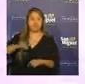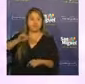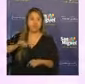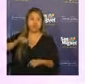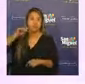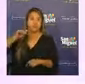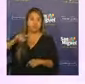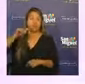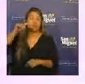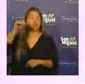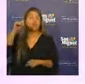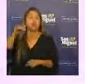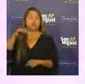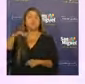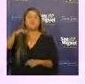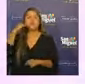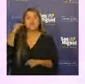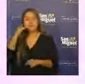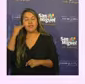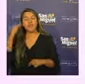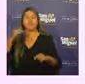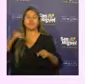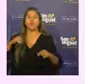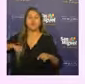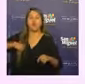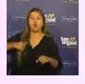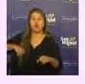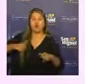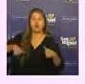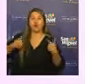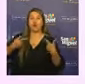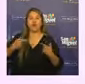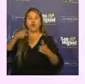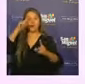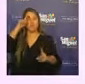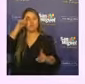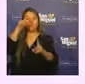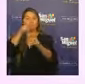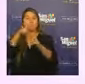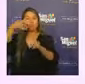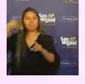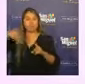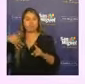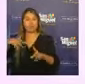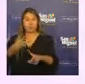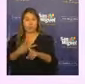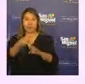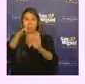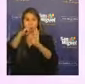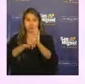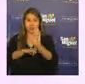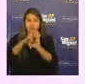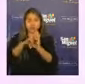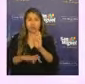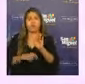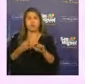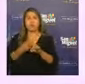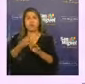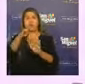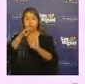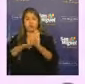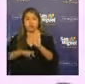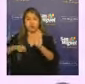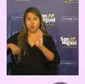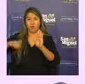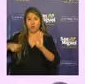importantes. Las niñeces, las juventudes son un eje también. Tenemos programas, tenemos un programa de